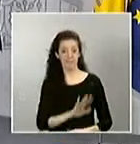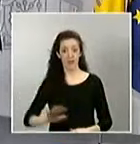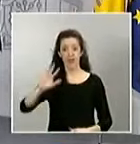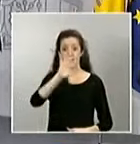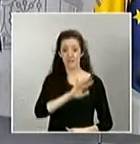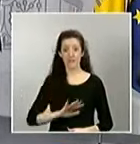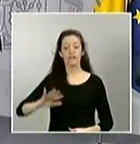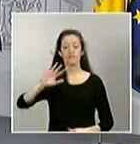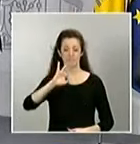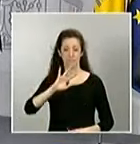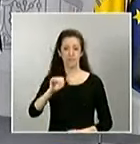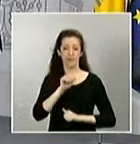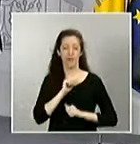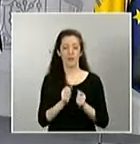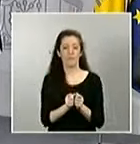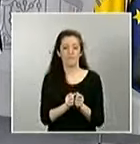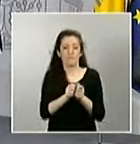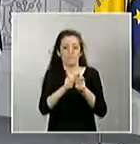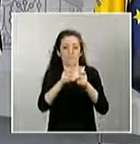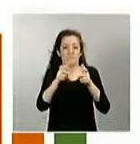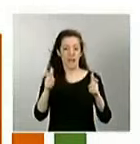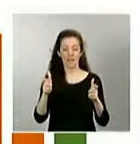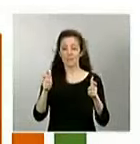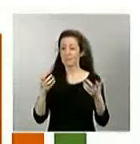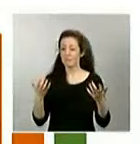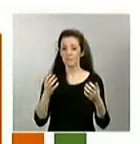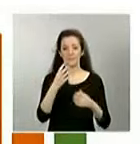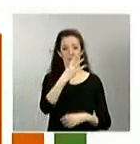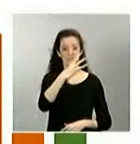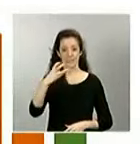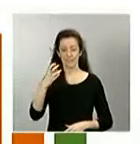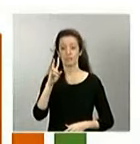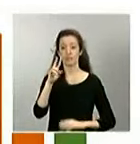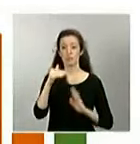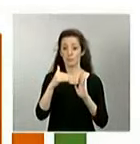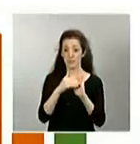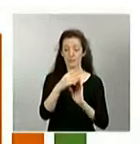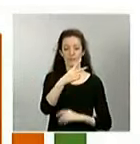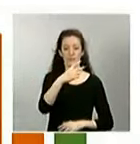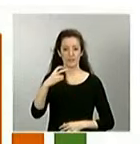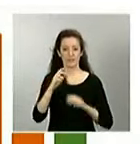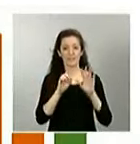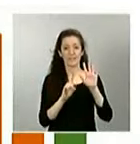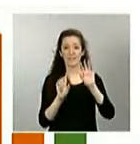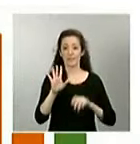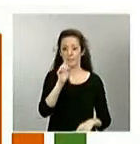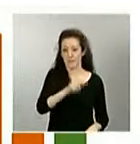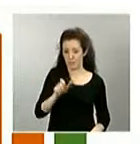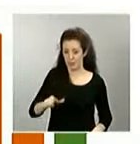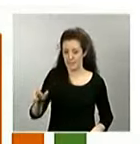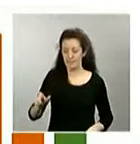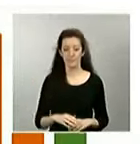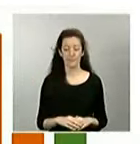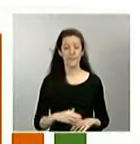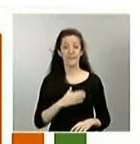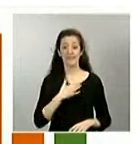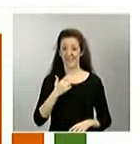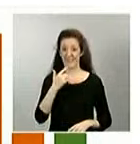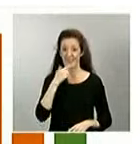de paro registrado de 302.265 personas. Es una cifra absolutamente